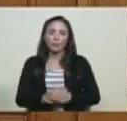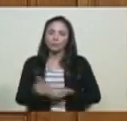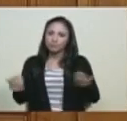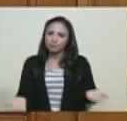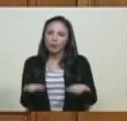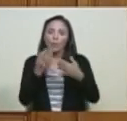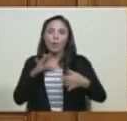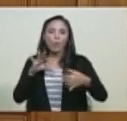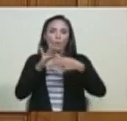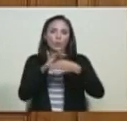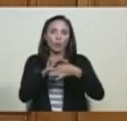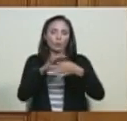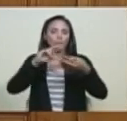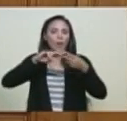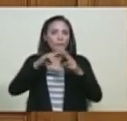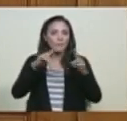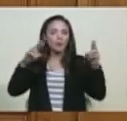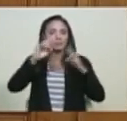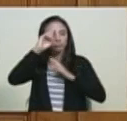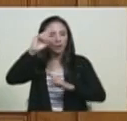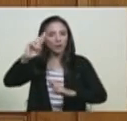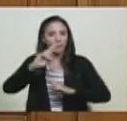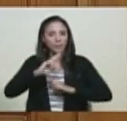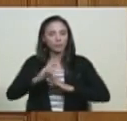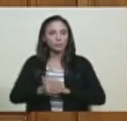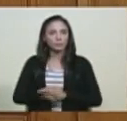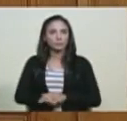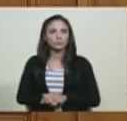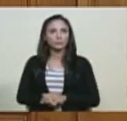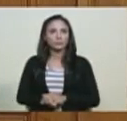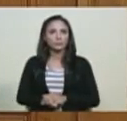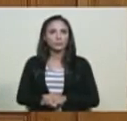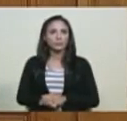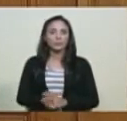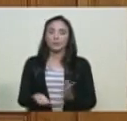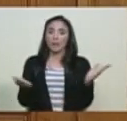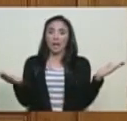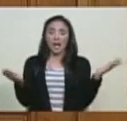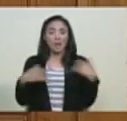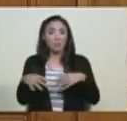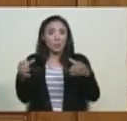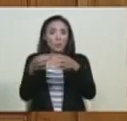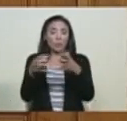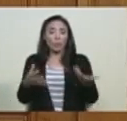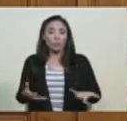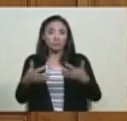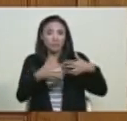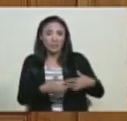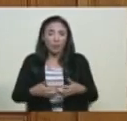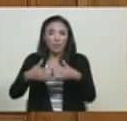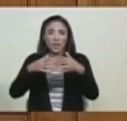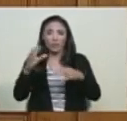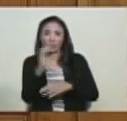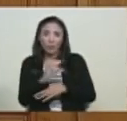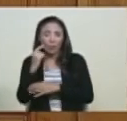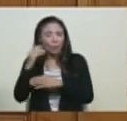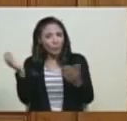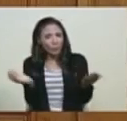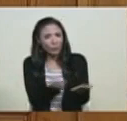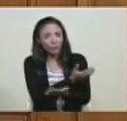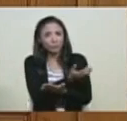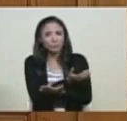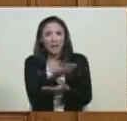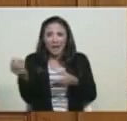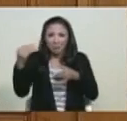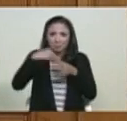Pido que nos unamos en paz y en respeto. Que la plaga de la oligarquía colombiana